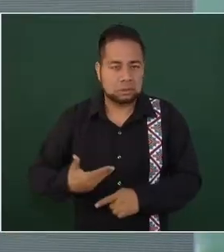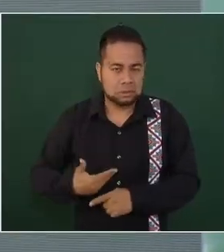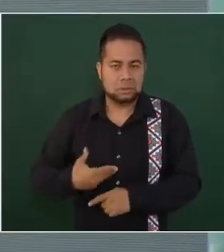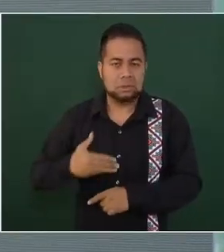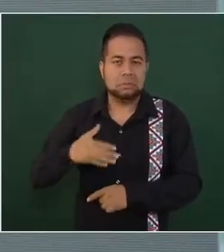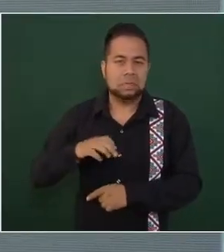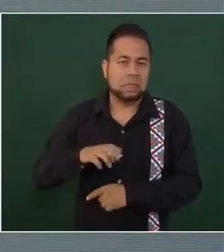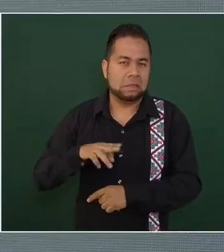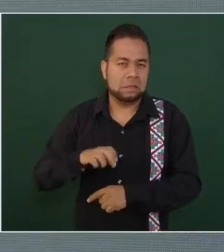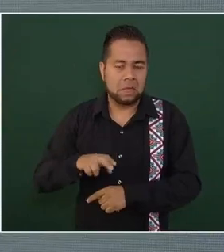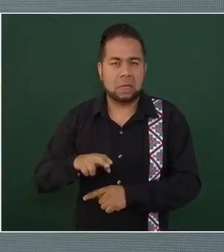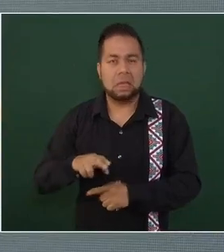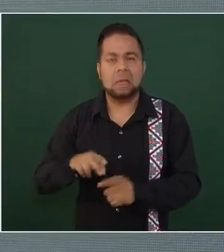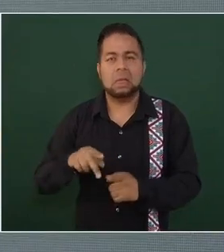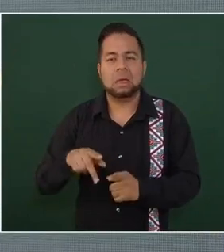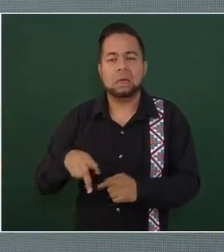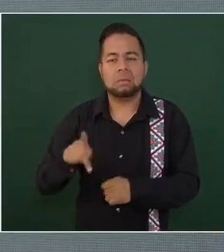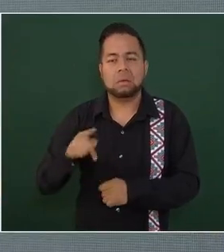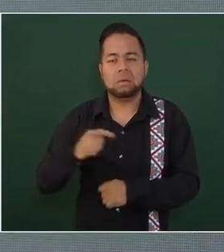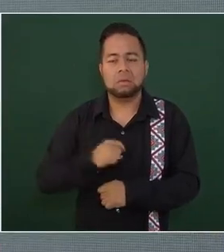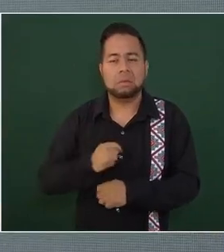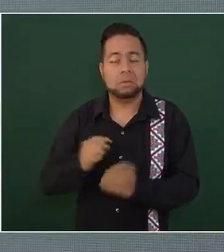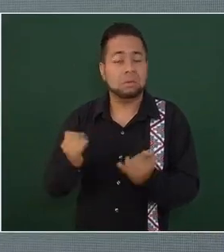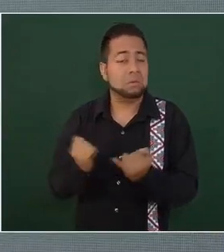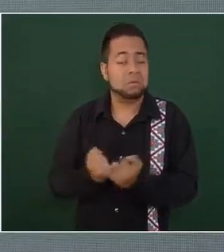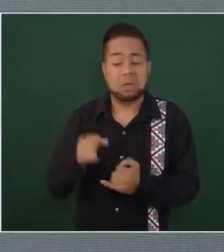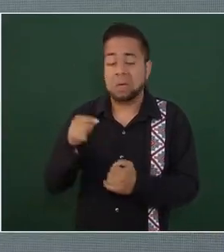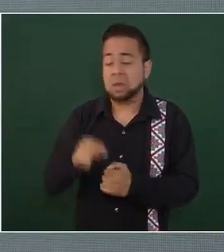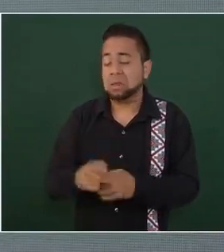fue lo que nosotros padecimos aquí